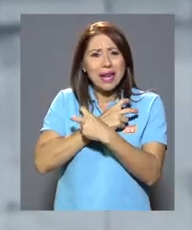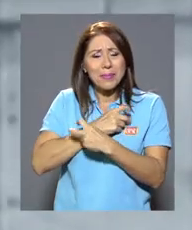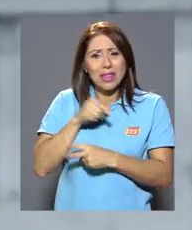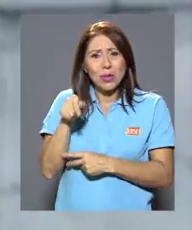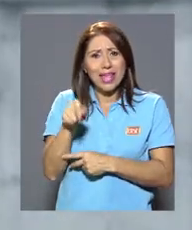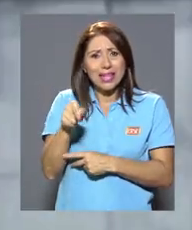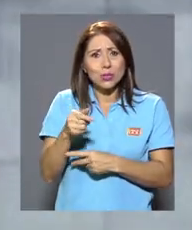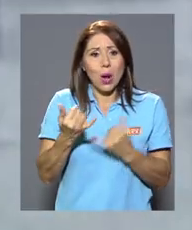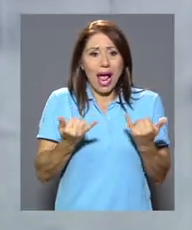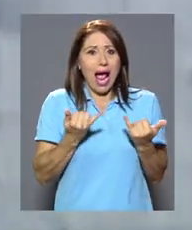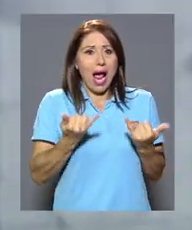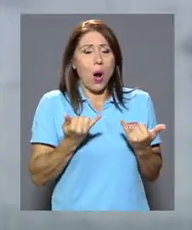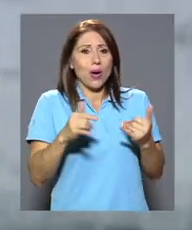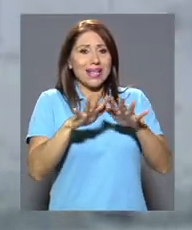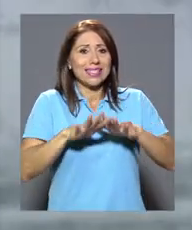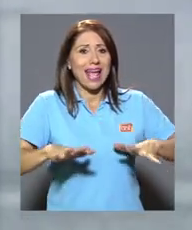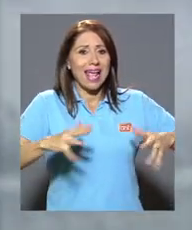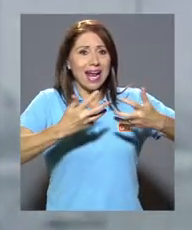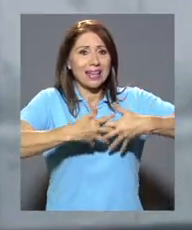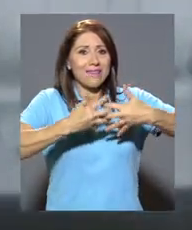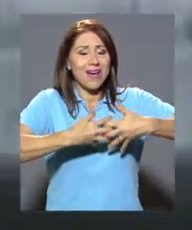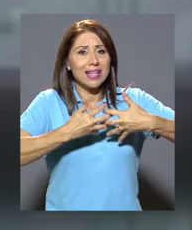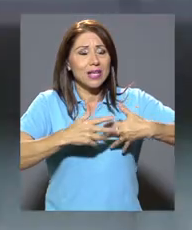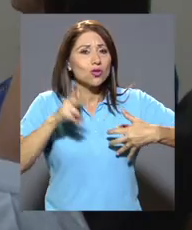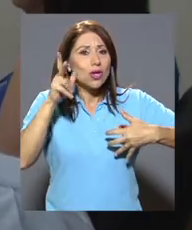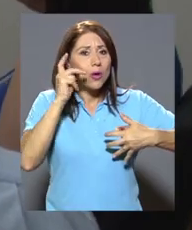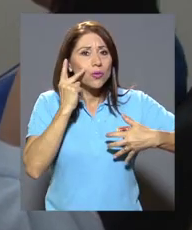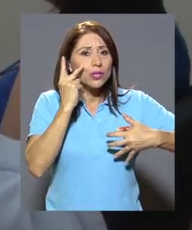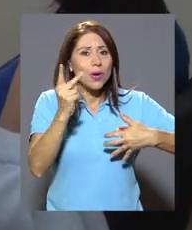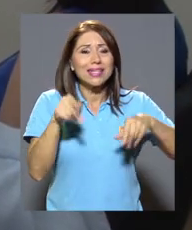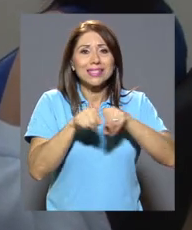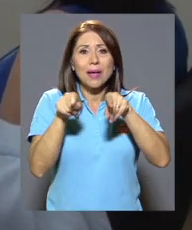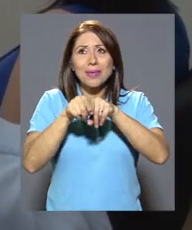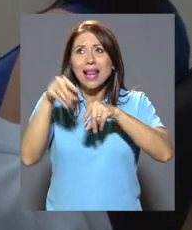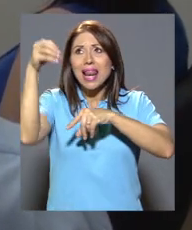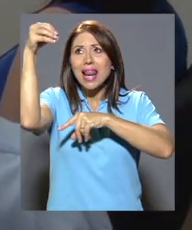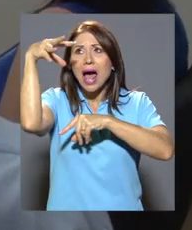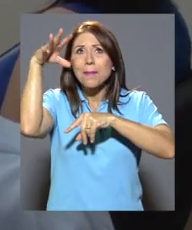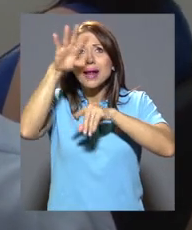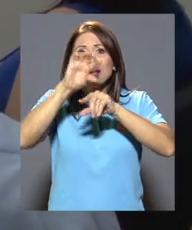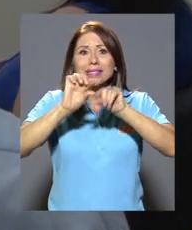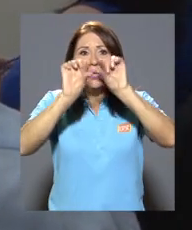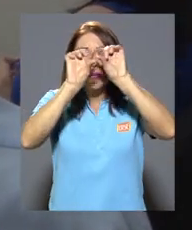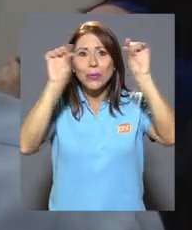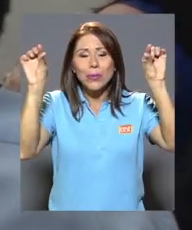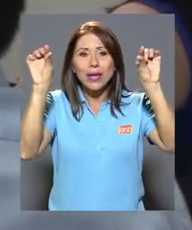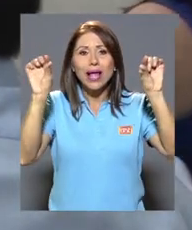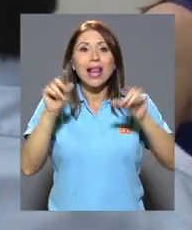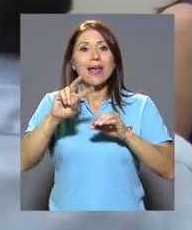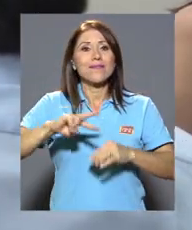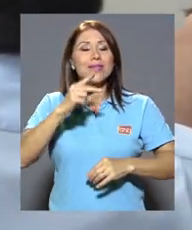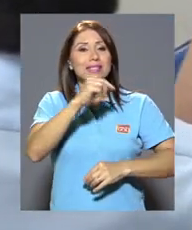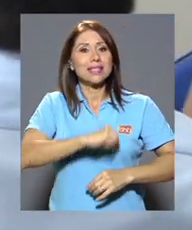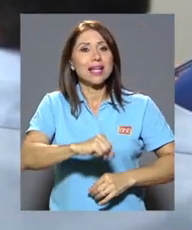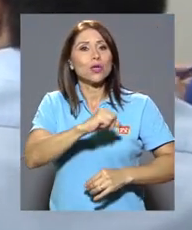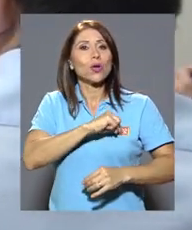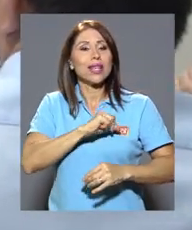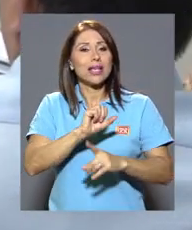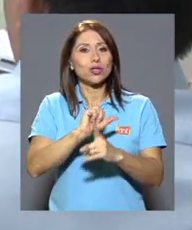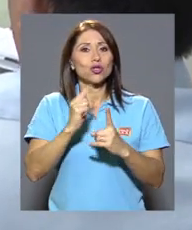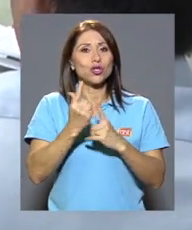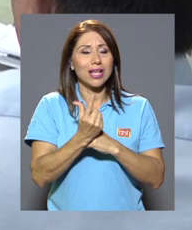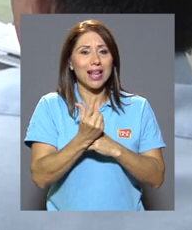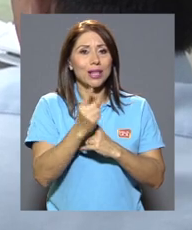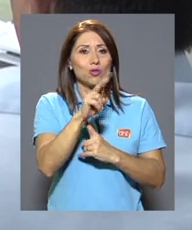artefactos audiovisuales y lámparas fluorescentes. La Vicerrectoría de Acción Social de la UCR, a través del programa Enlace, promueve